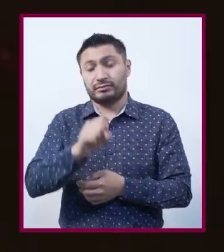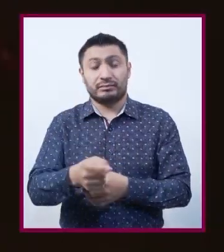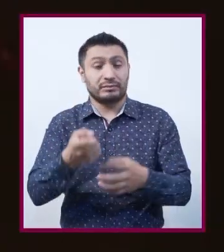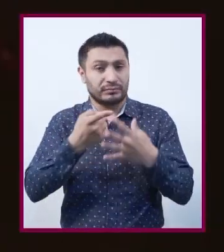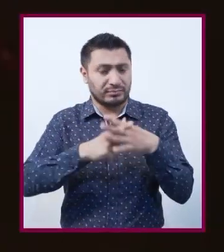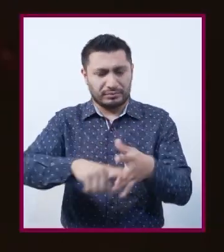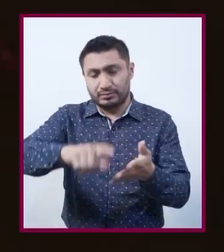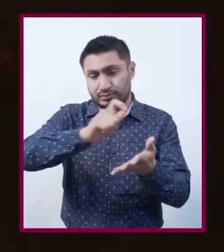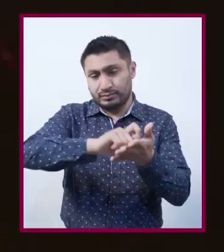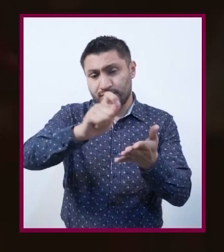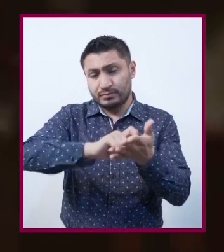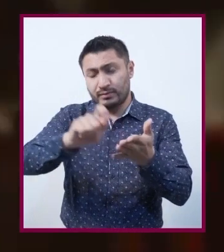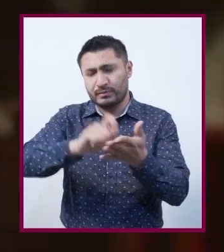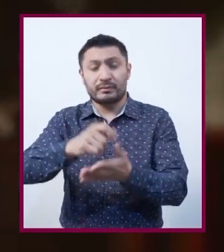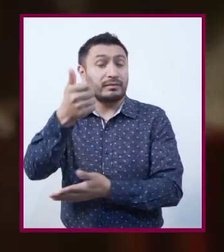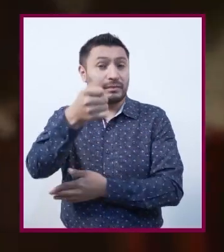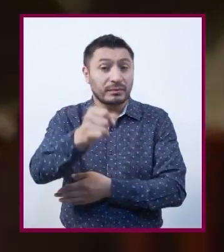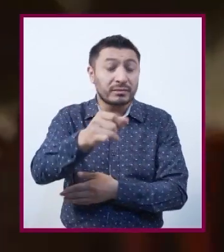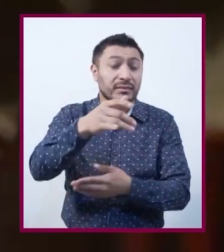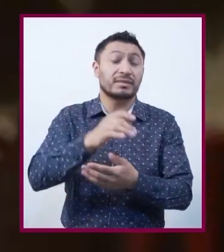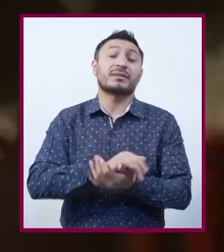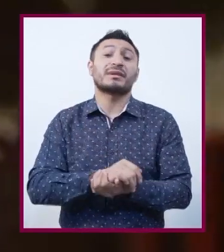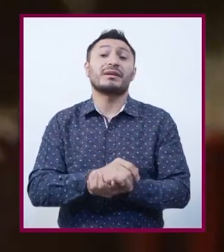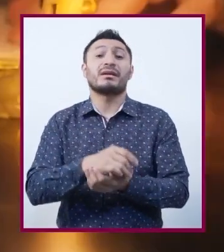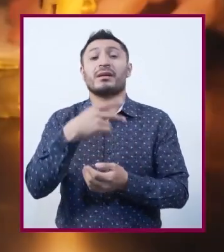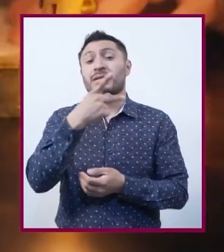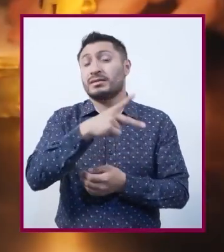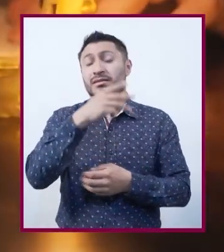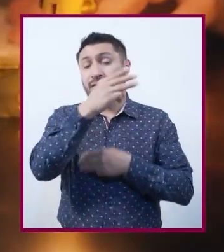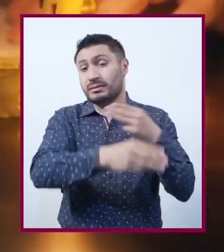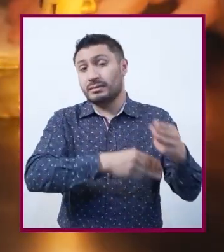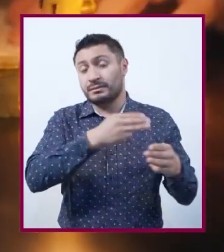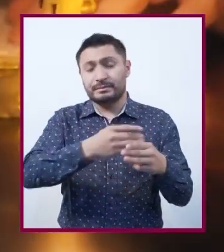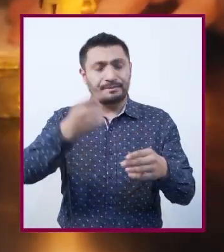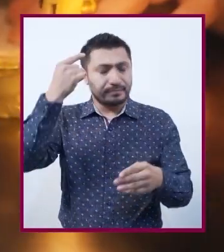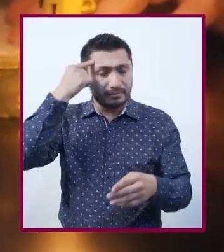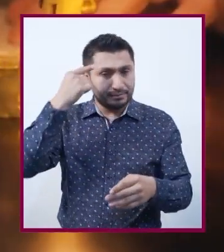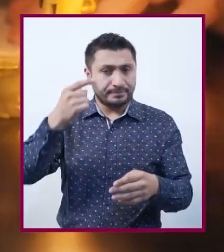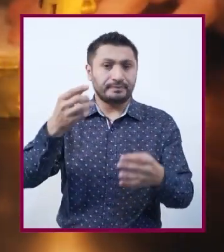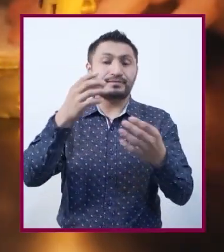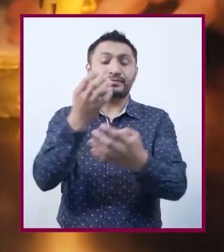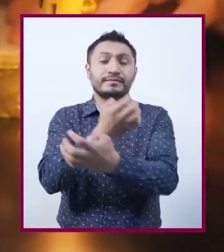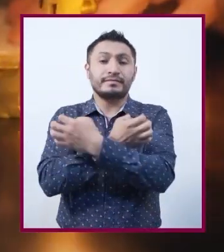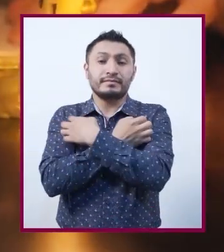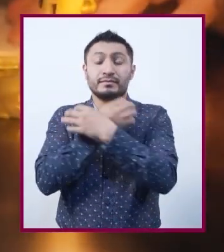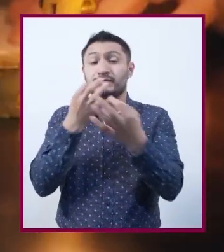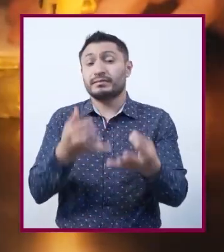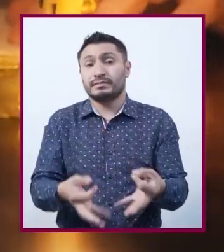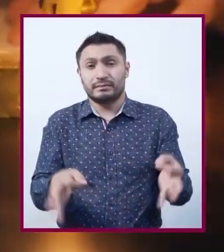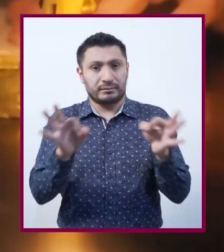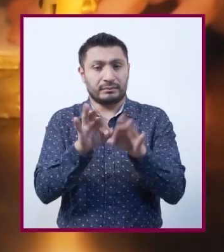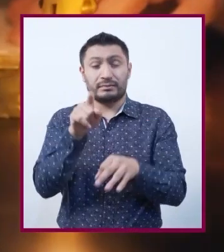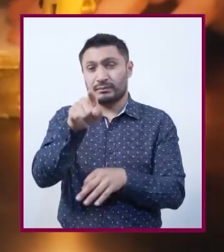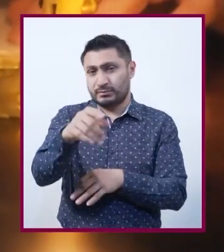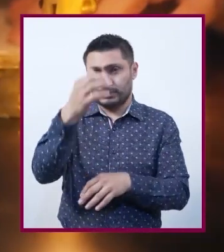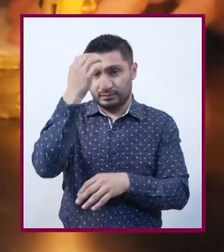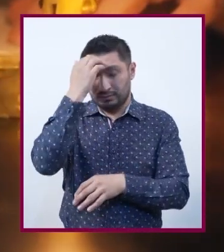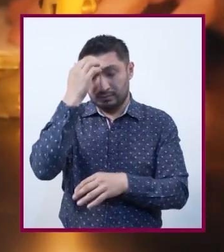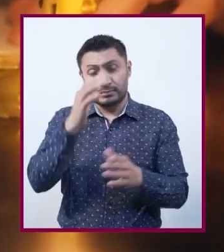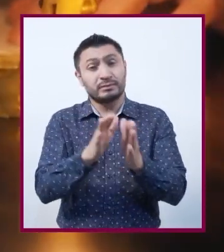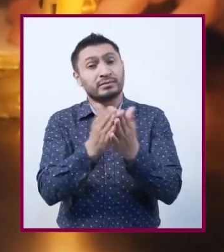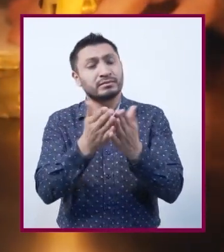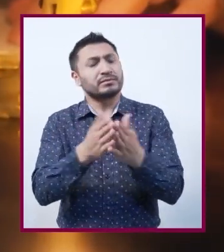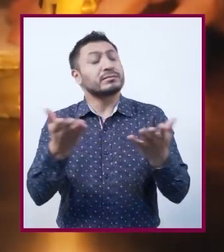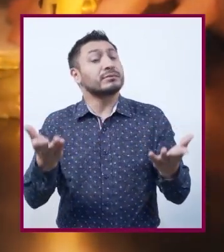escritos. Entendió que en su universo la educación era un factor importante. ¿Conoces alguna de estas novelas? Son